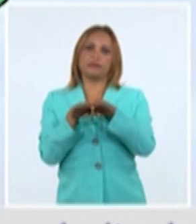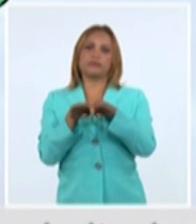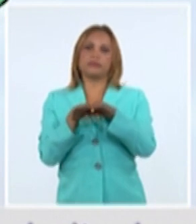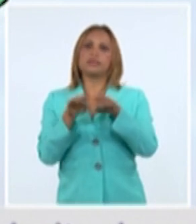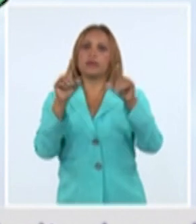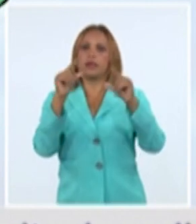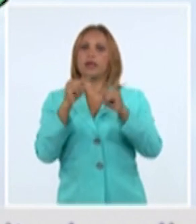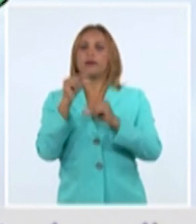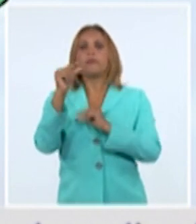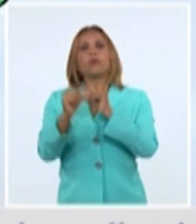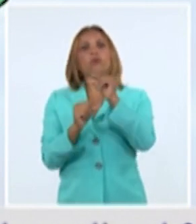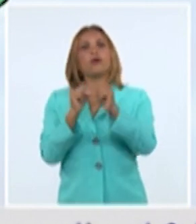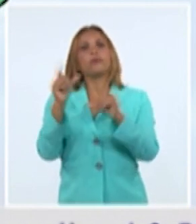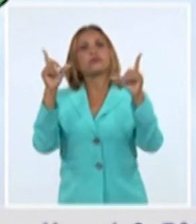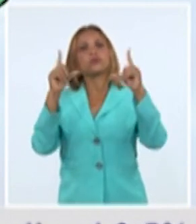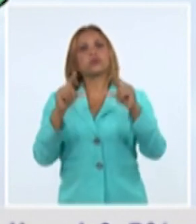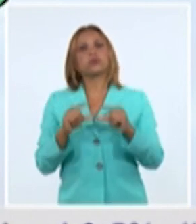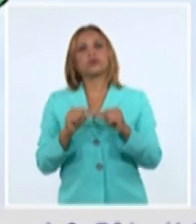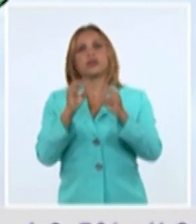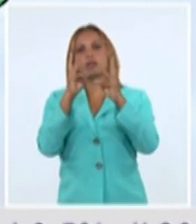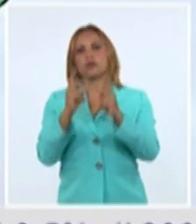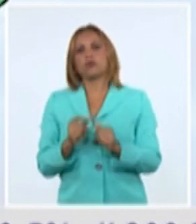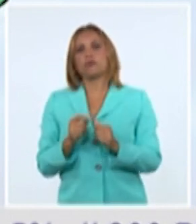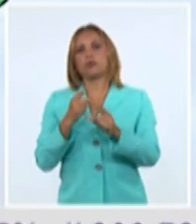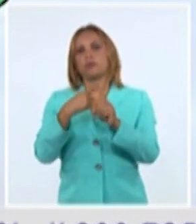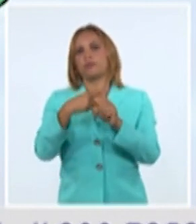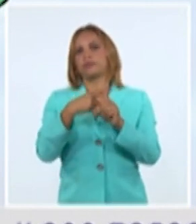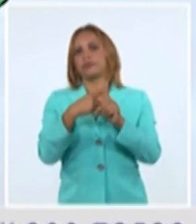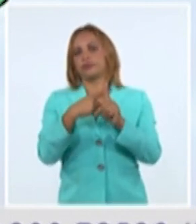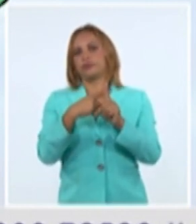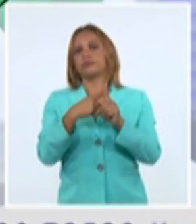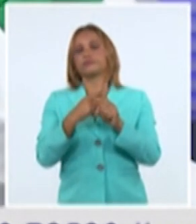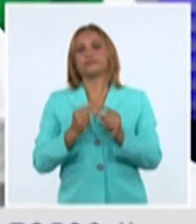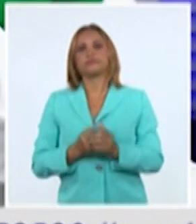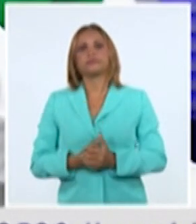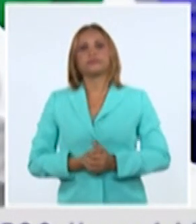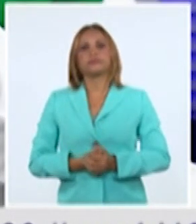reducción del número de casos confirmados. El